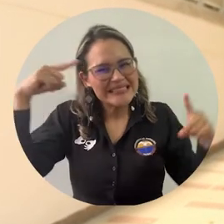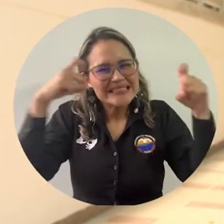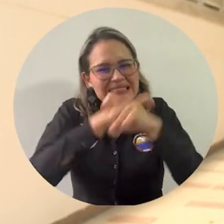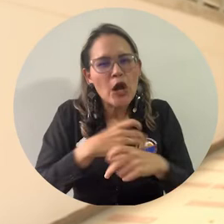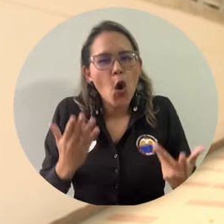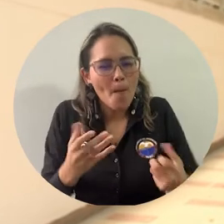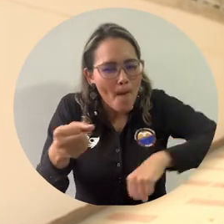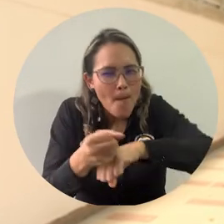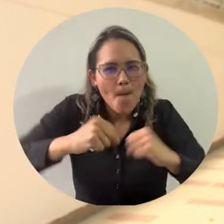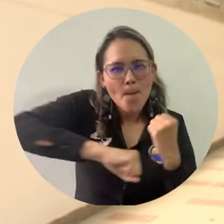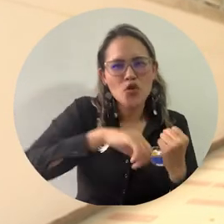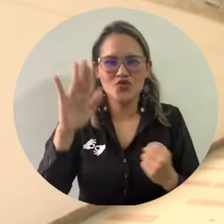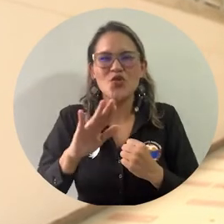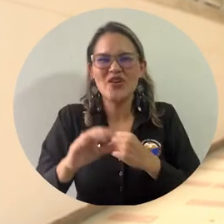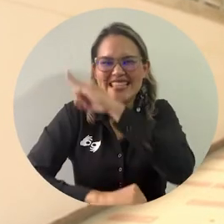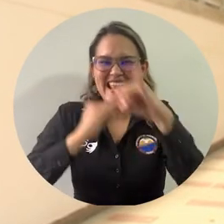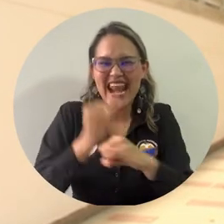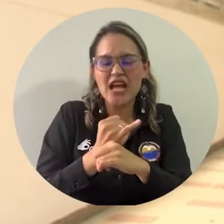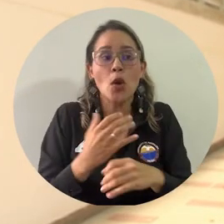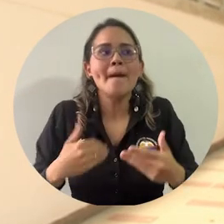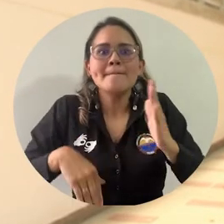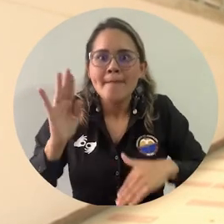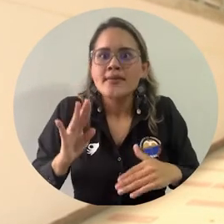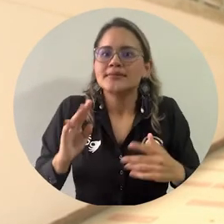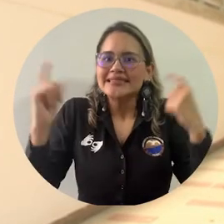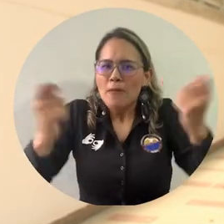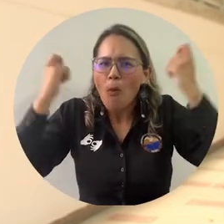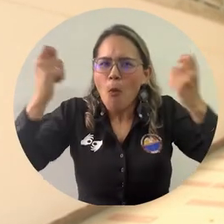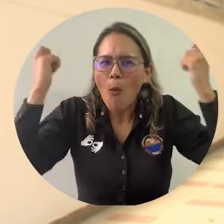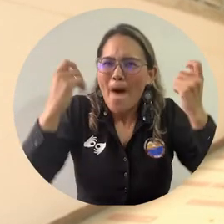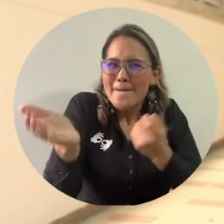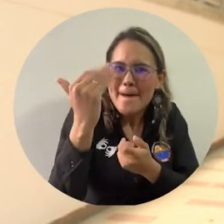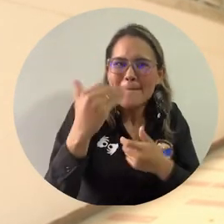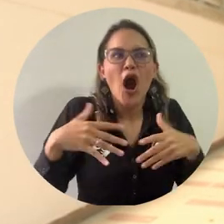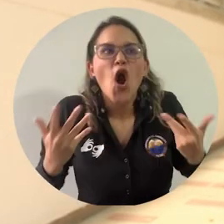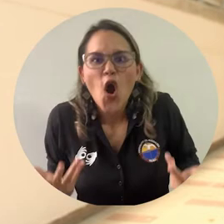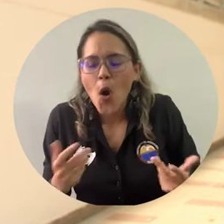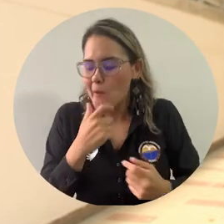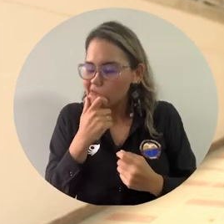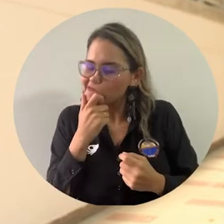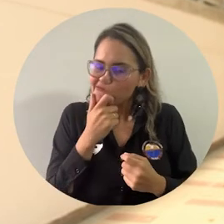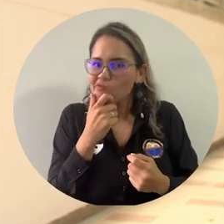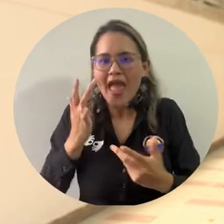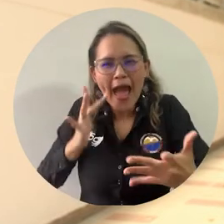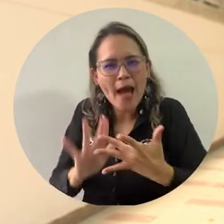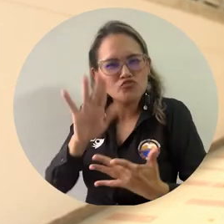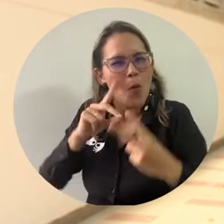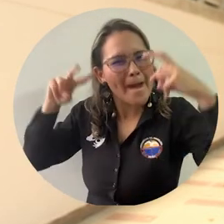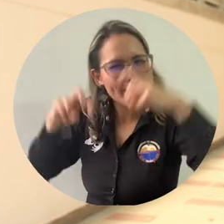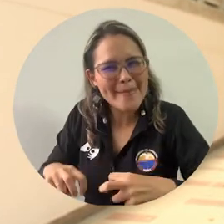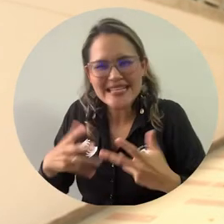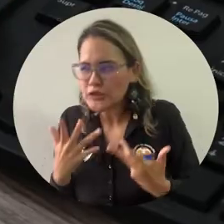internacional, la participación en convocatorias y pasar de una estructura de investigación a partir de